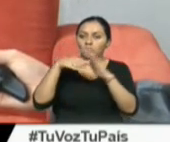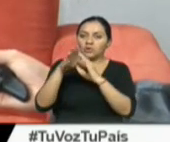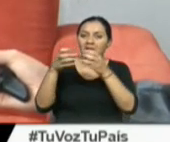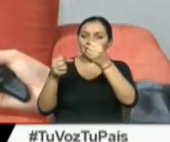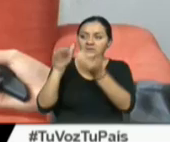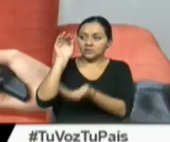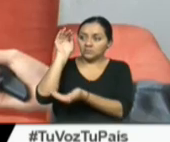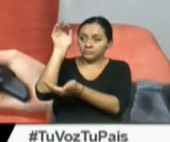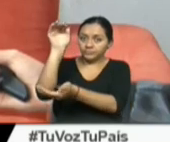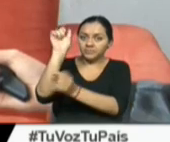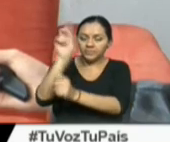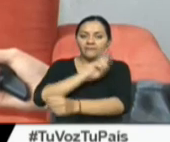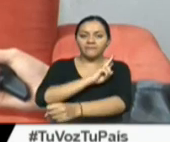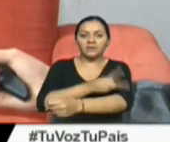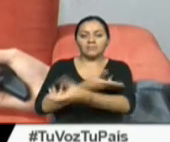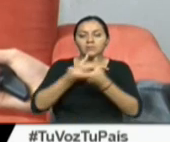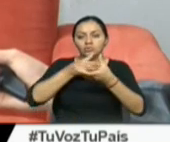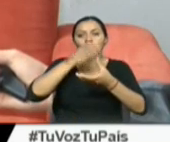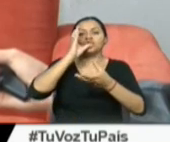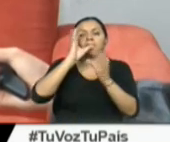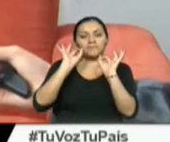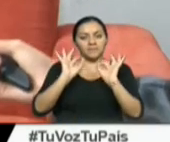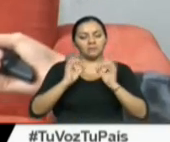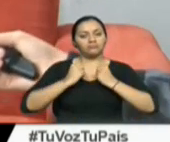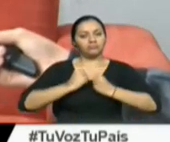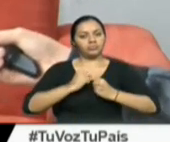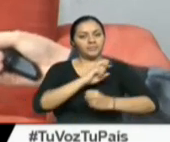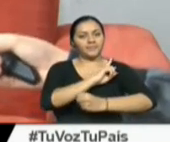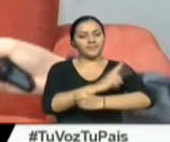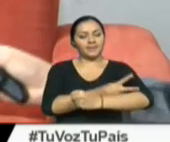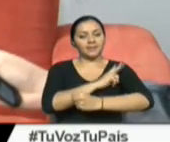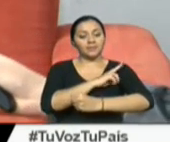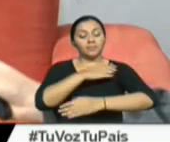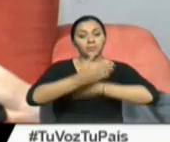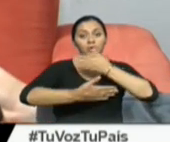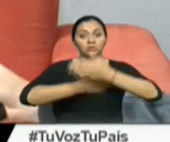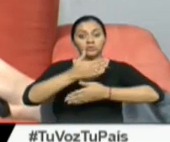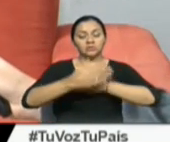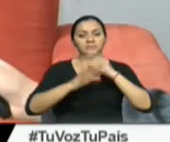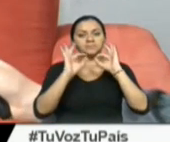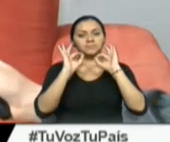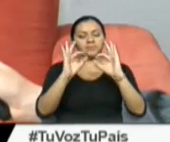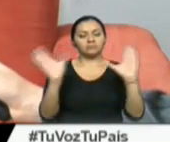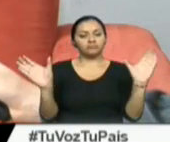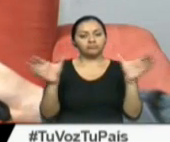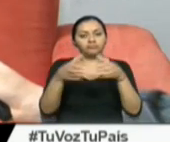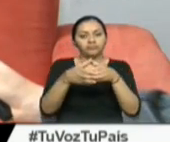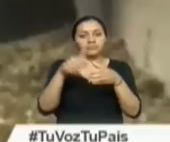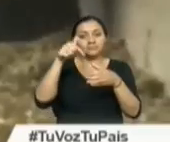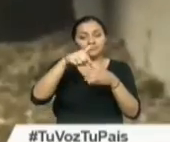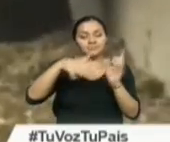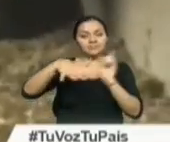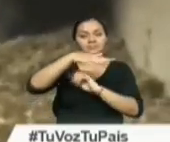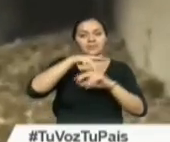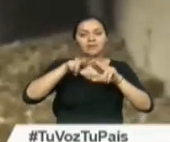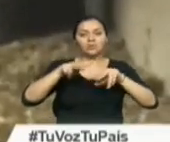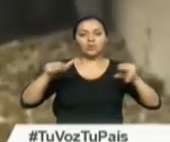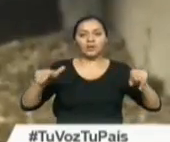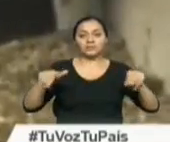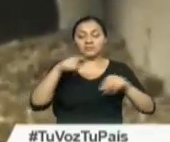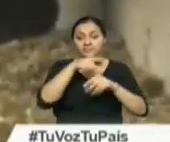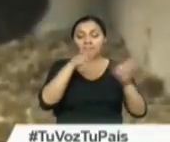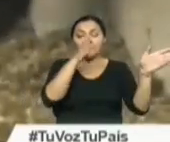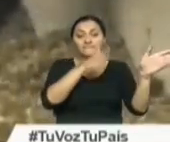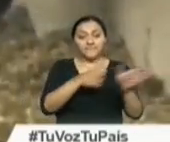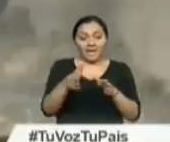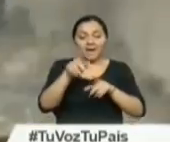leche inocua y muy nutritiva. Además, acompañamos este proceso con prácticas amigables con el medio ambiente. Este programa, al igual